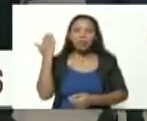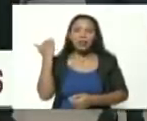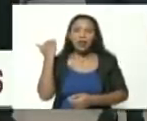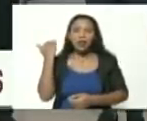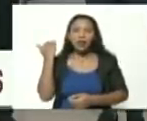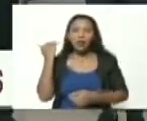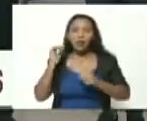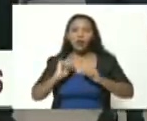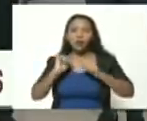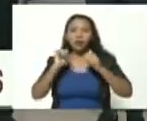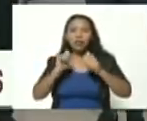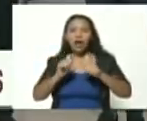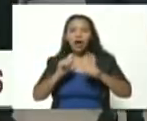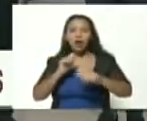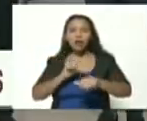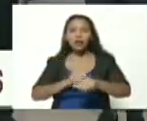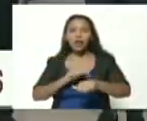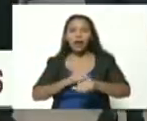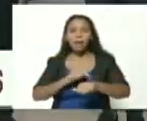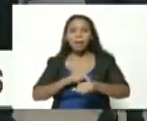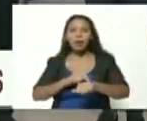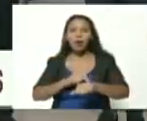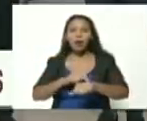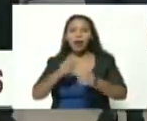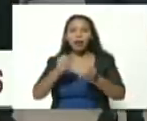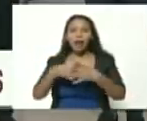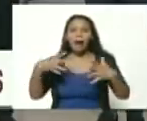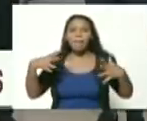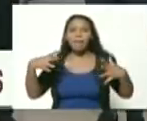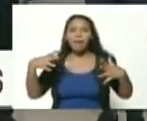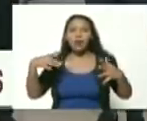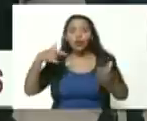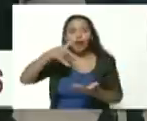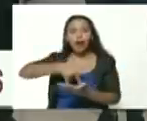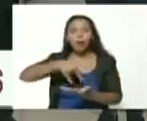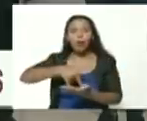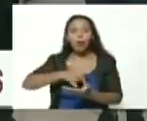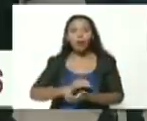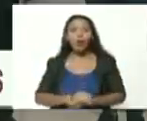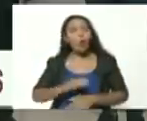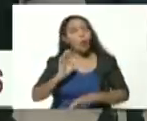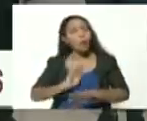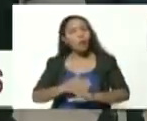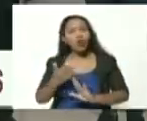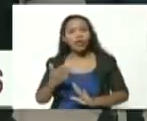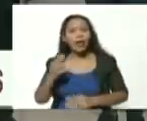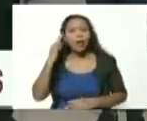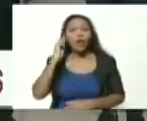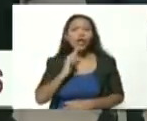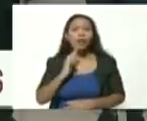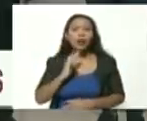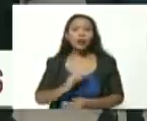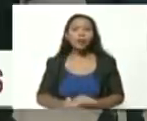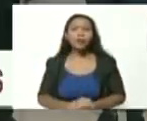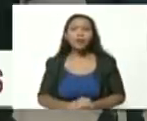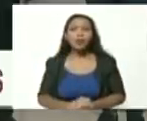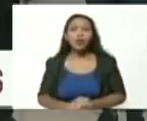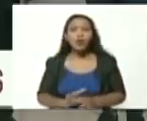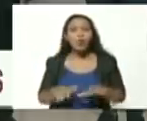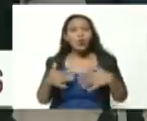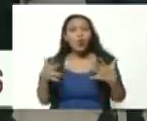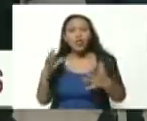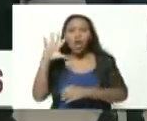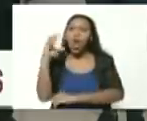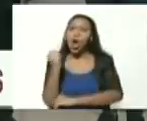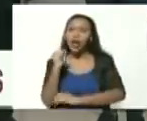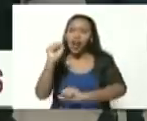cuando inaugurábamos el monumento en el campo Carabobo. ¿Por qué Bolívar, cuando logra